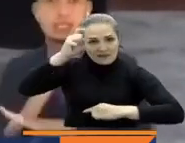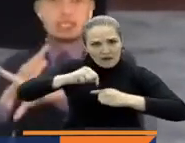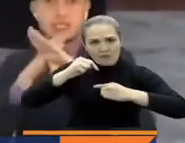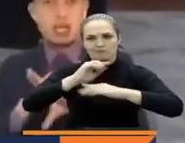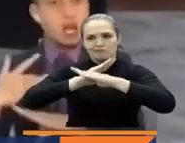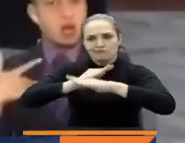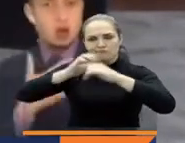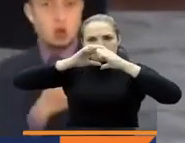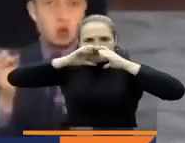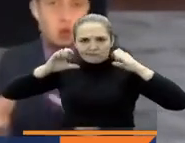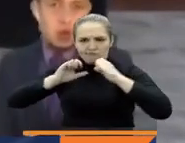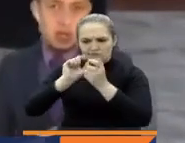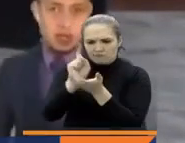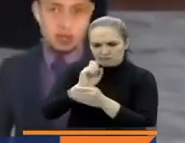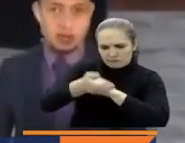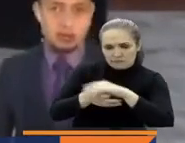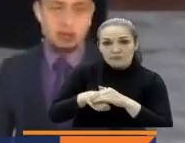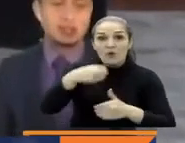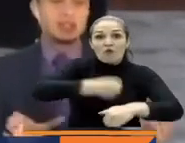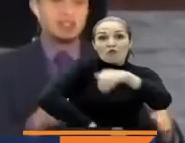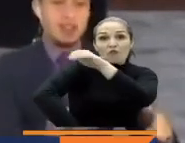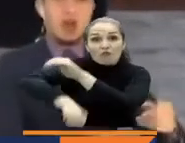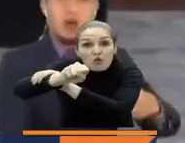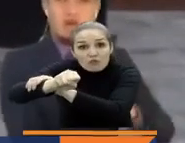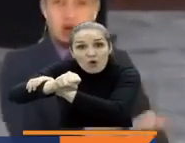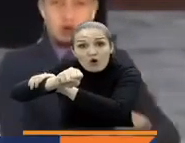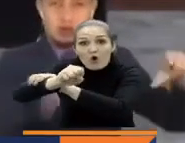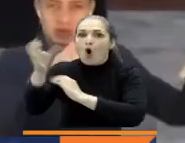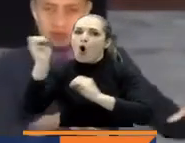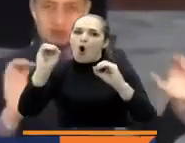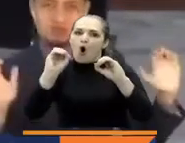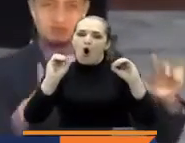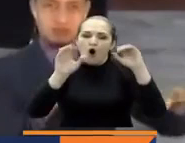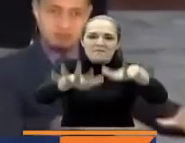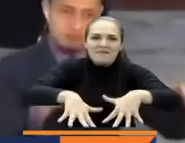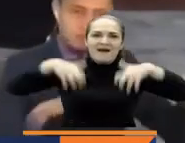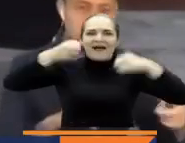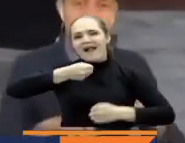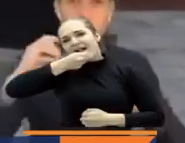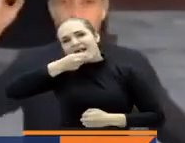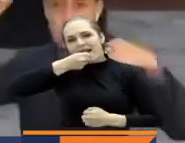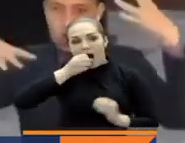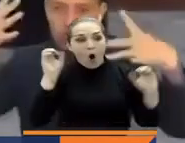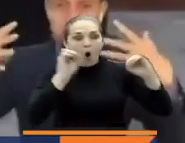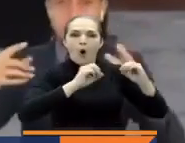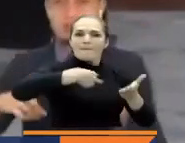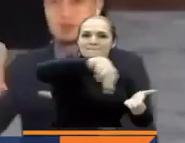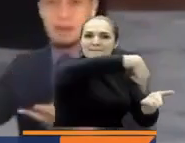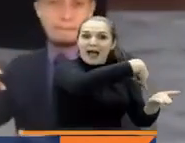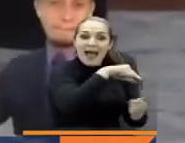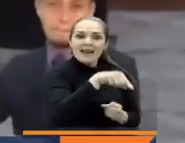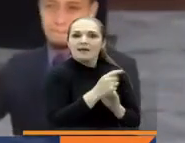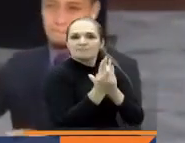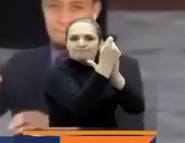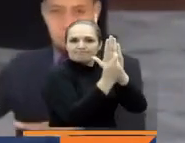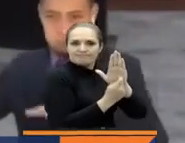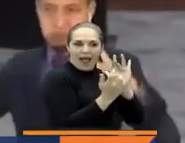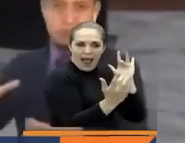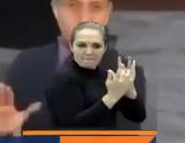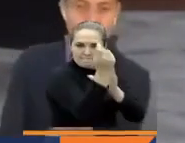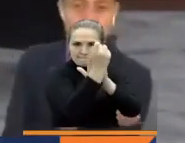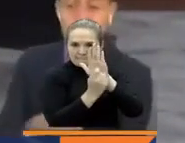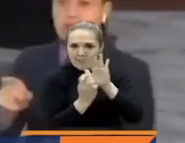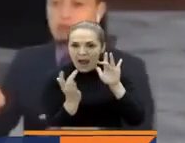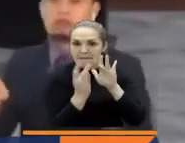de estos sectores, fútbol, conciertos y lugares de baile, va a tener unos protocolos específicos que